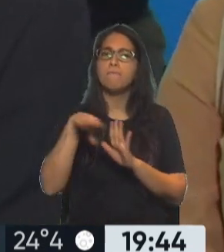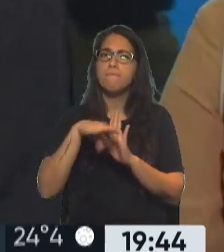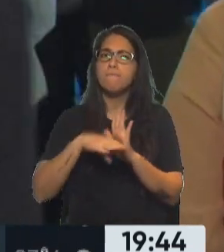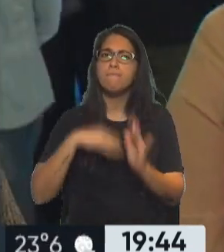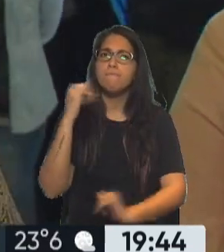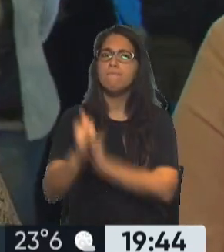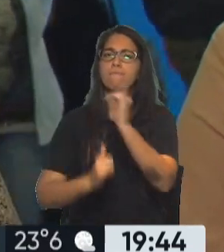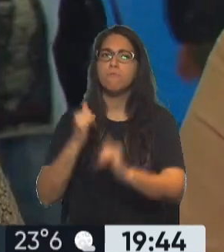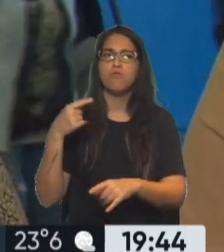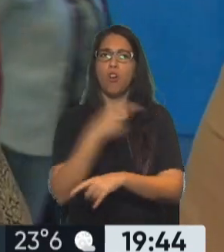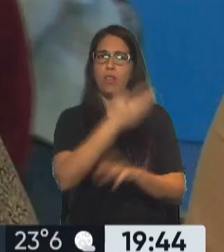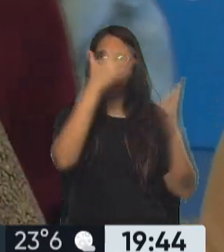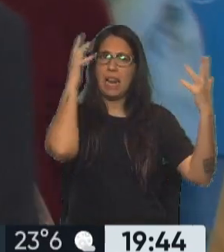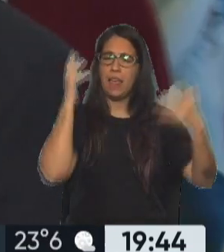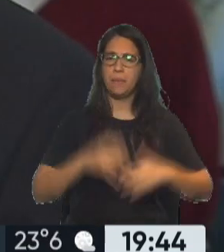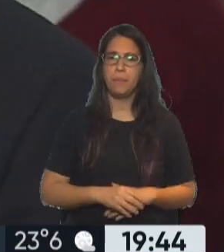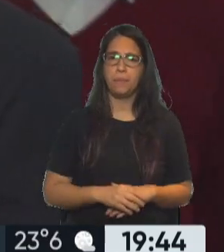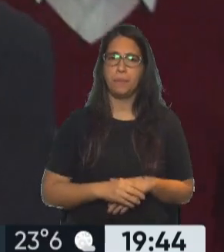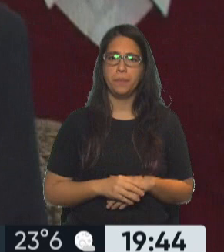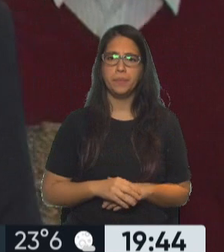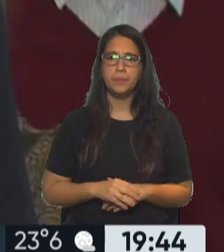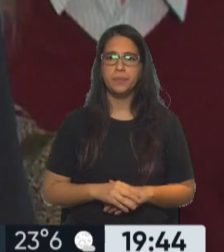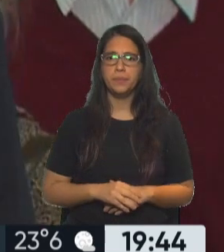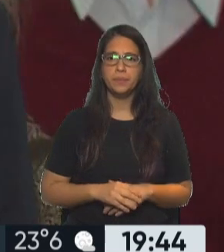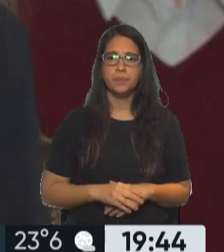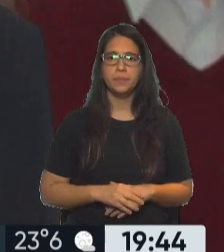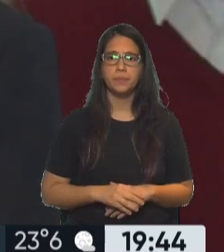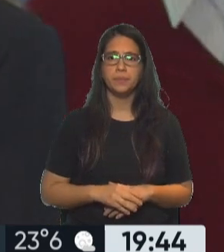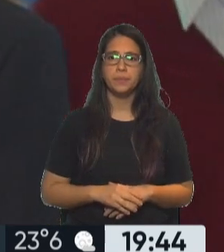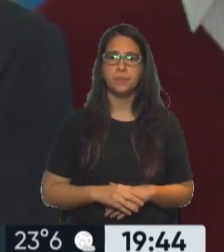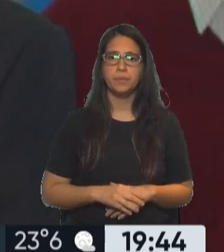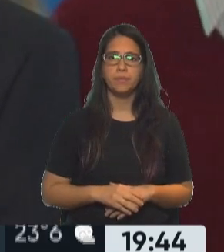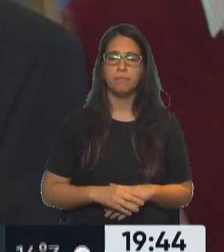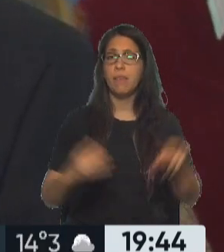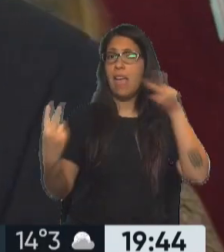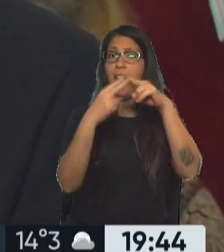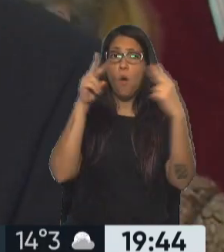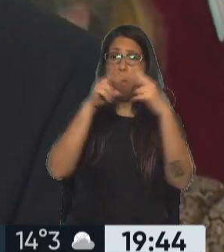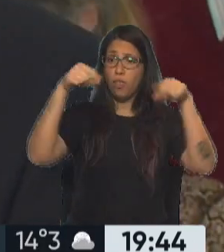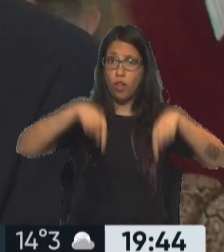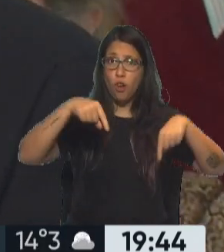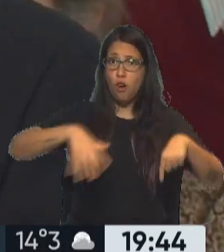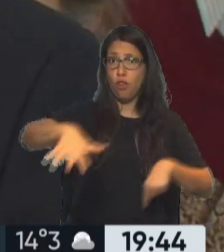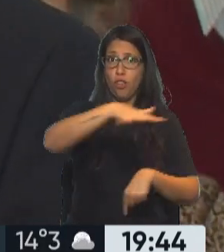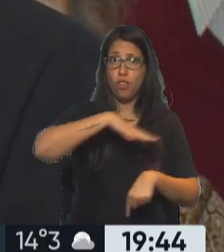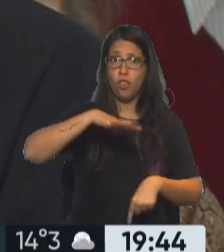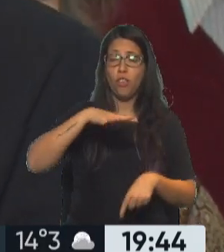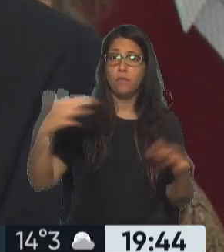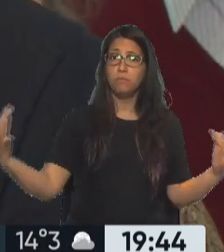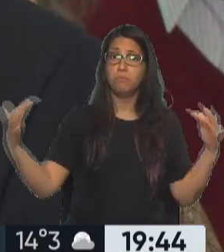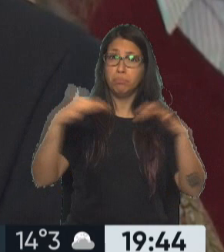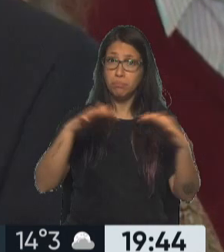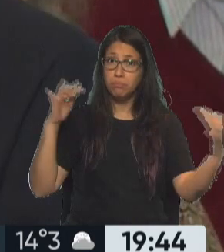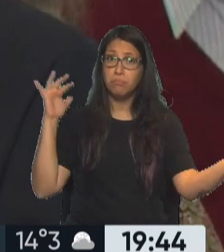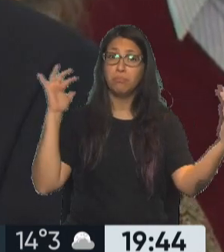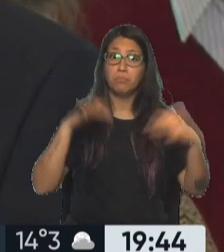candidato de Libertad Avanza, Javier Milei. Bueno, el encuentro es un encuentro desde